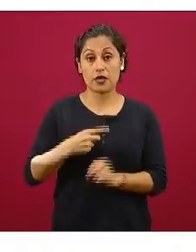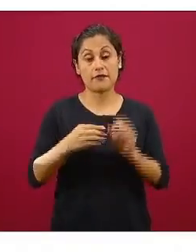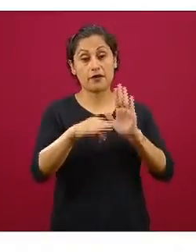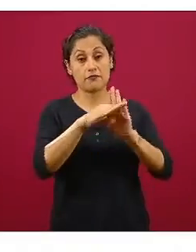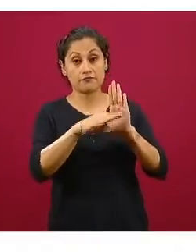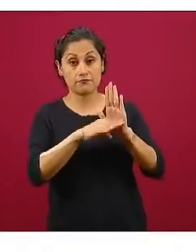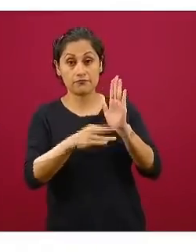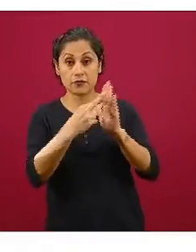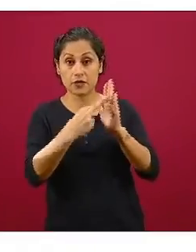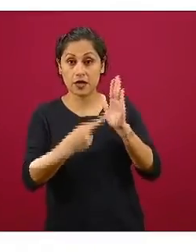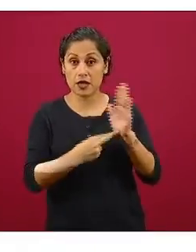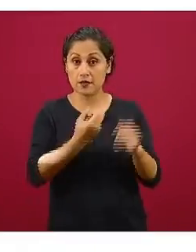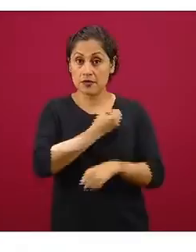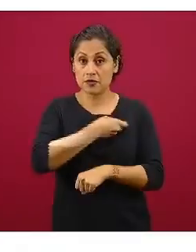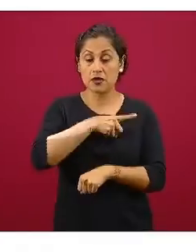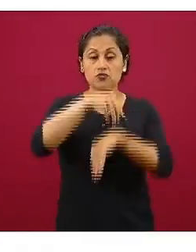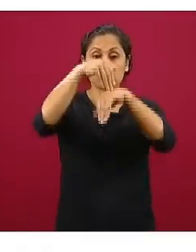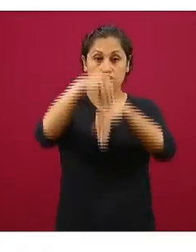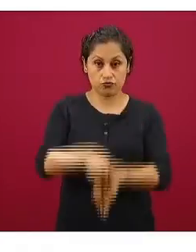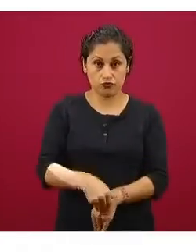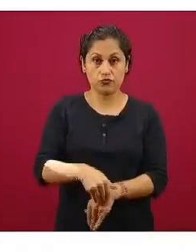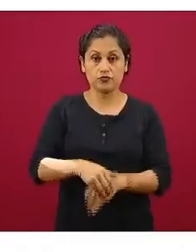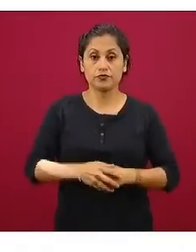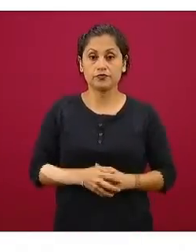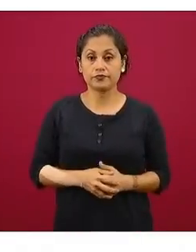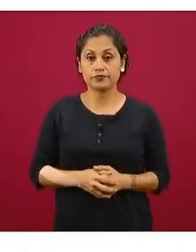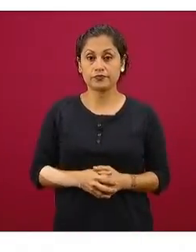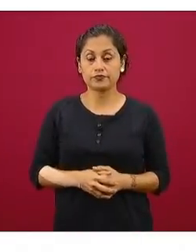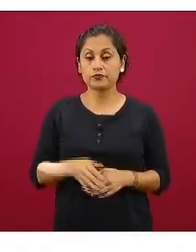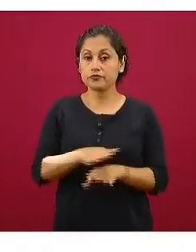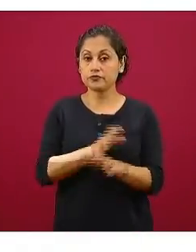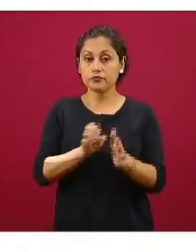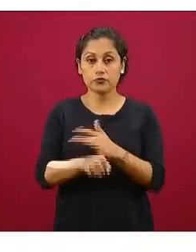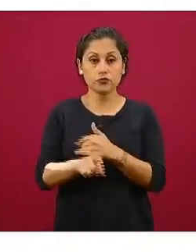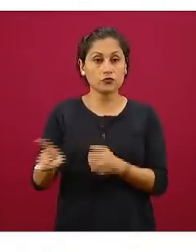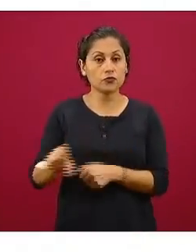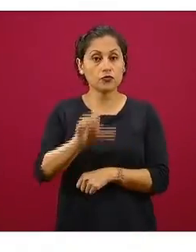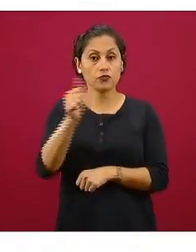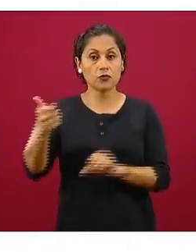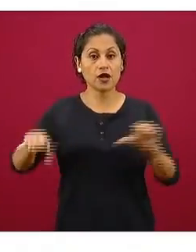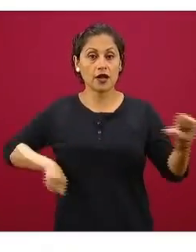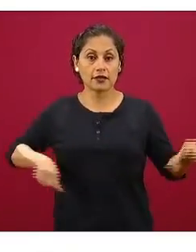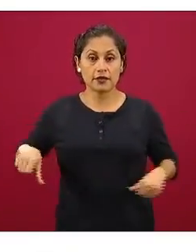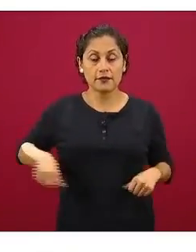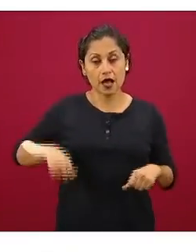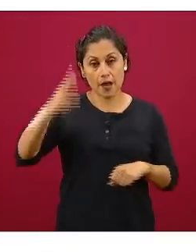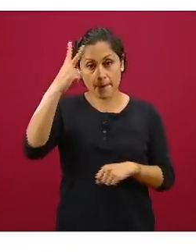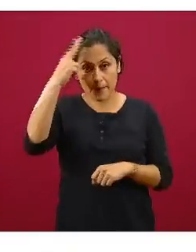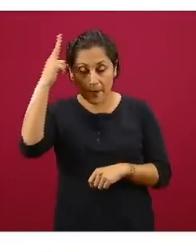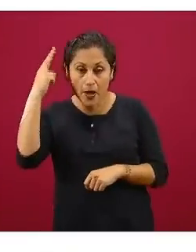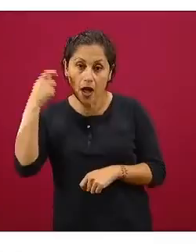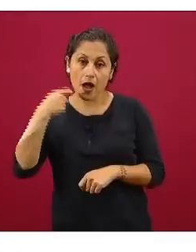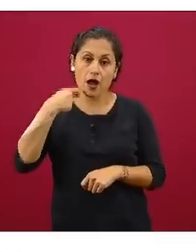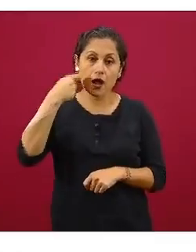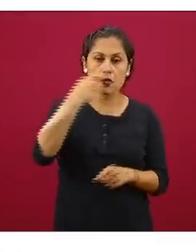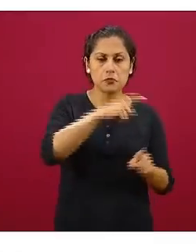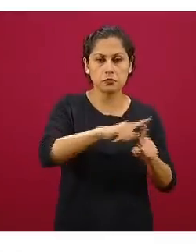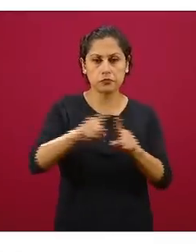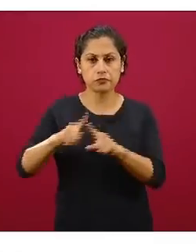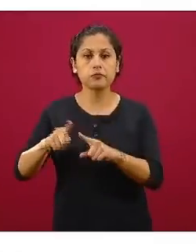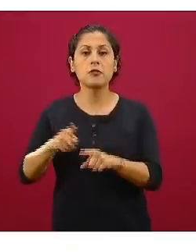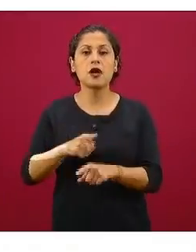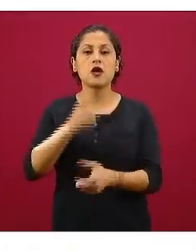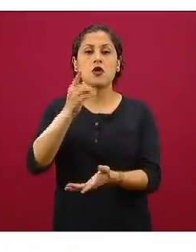medidas sanitarias para brindar los servicios. En el caso de peluquerías, estéticas, barberías, etcétera, servicios